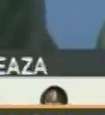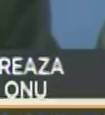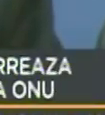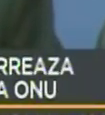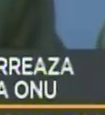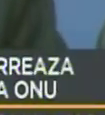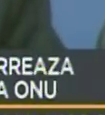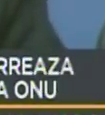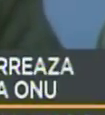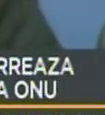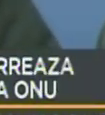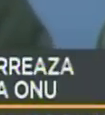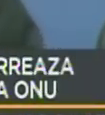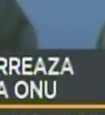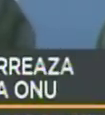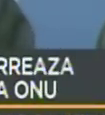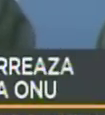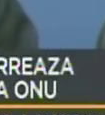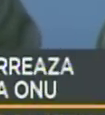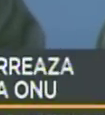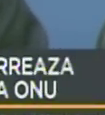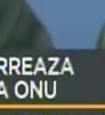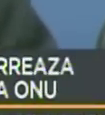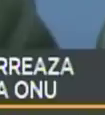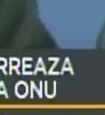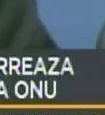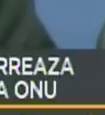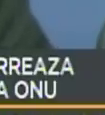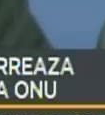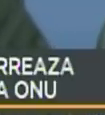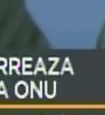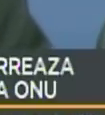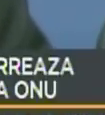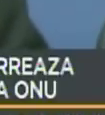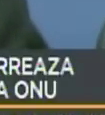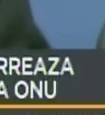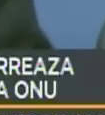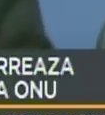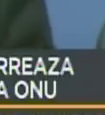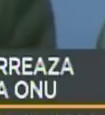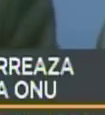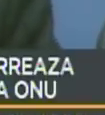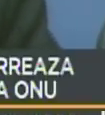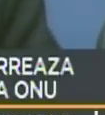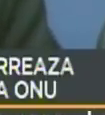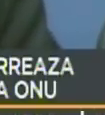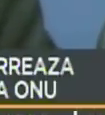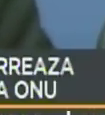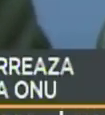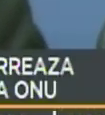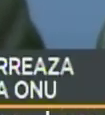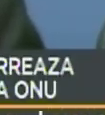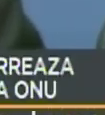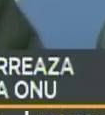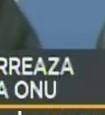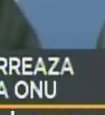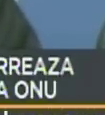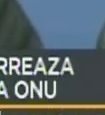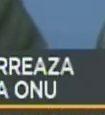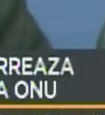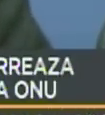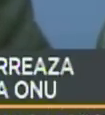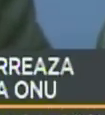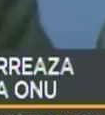hasta acusado, bueno, el presidente Santos desconoció la asamblea constituyente, en Colombia sesionan